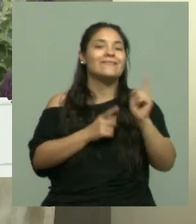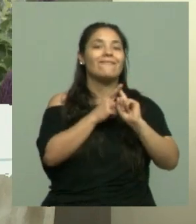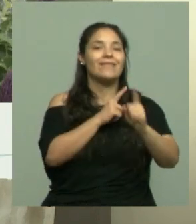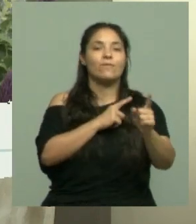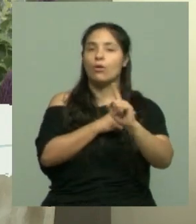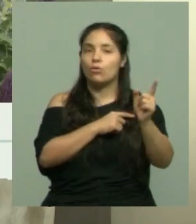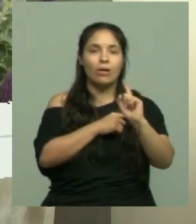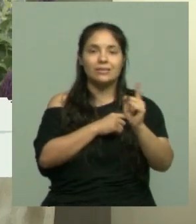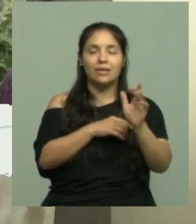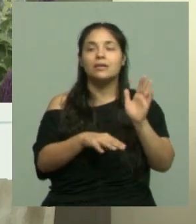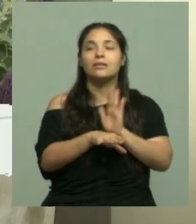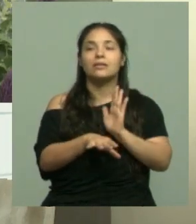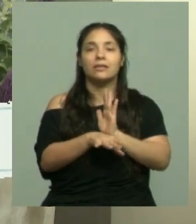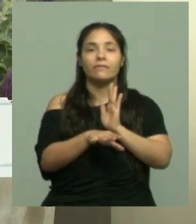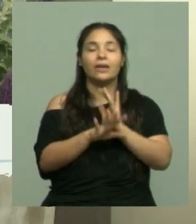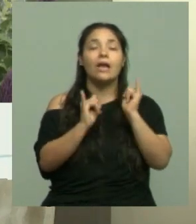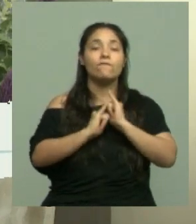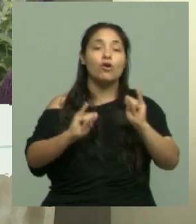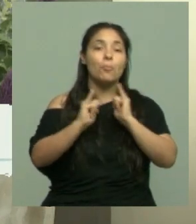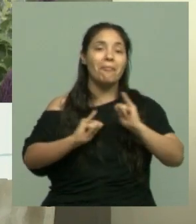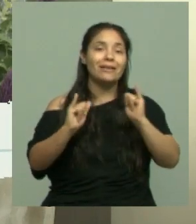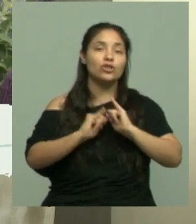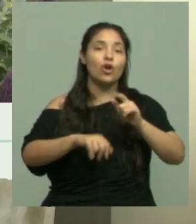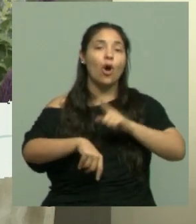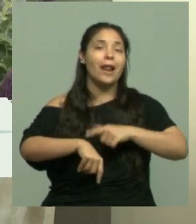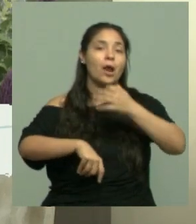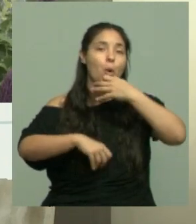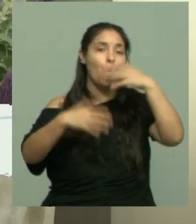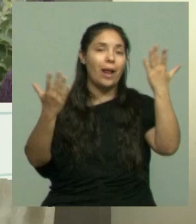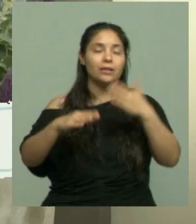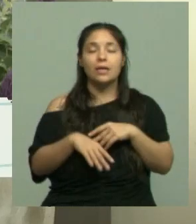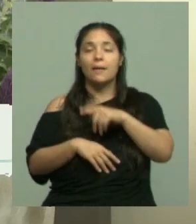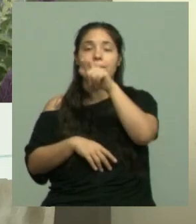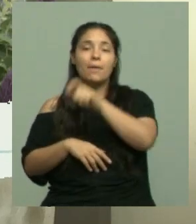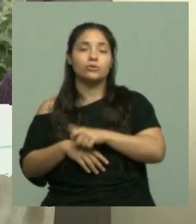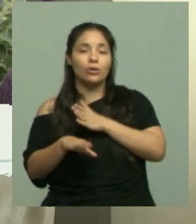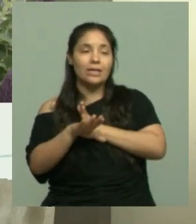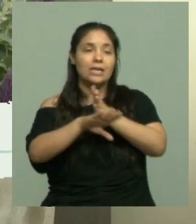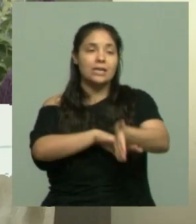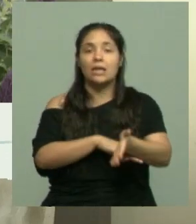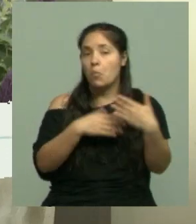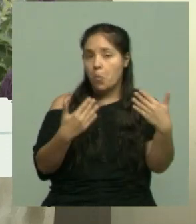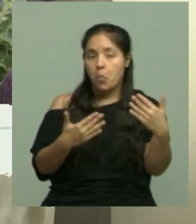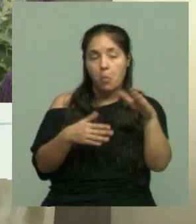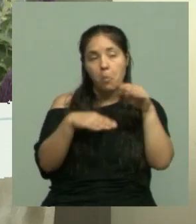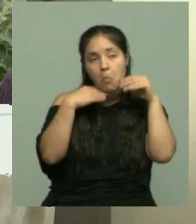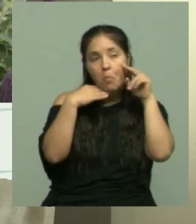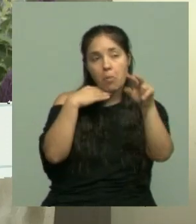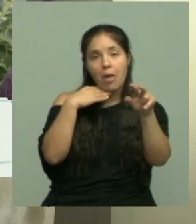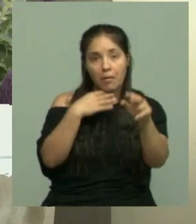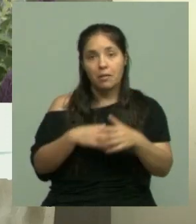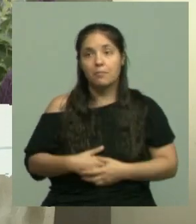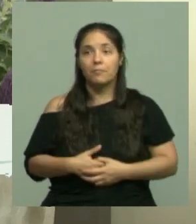se puedan abastecer de dichos contenidos con horarios que les sean más prácticos y que estas plataformas puedan